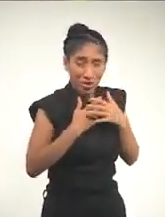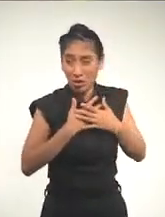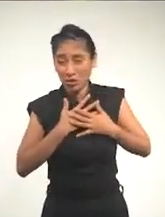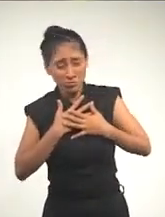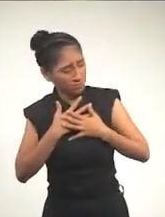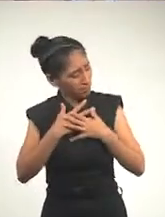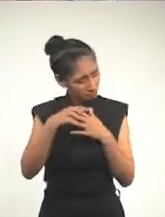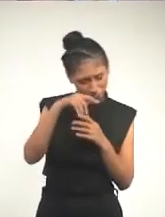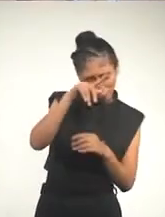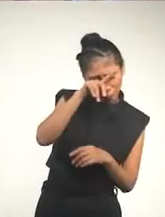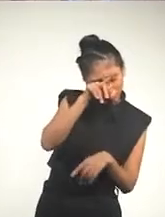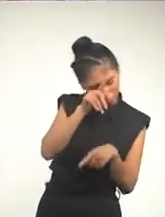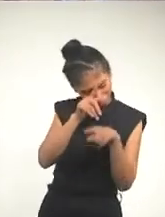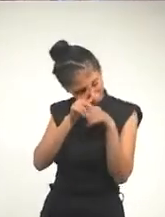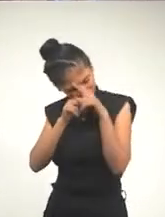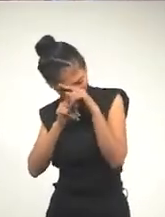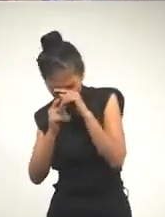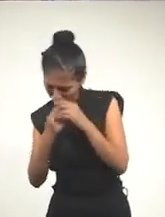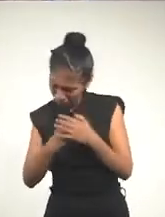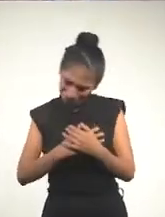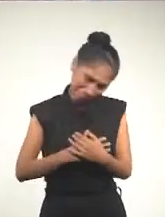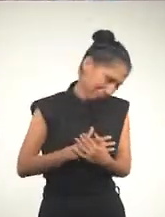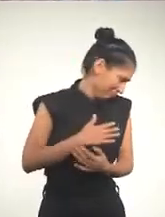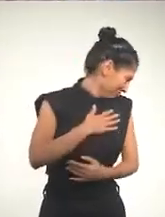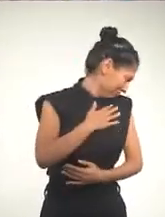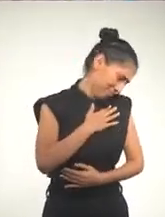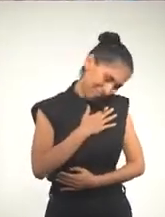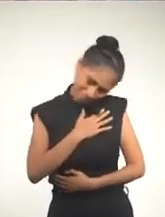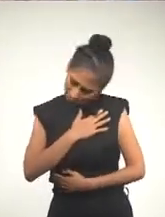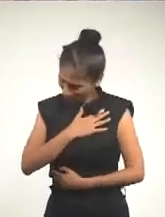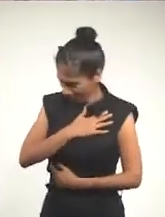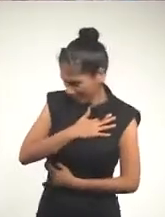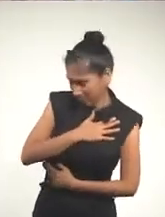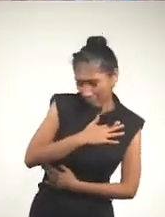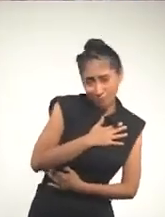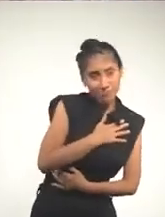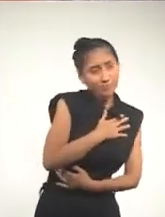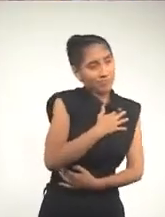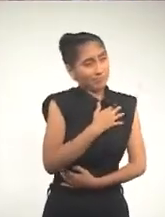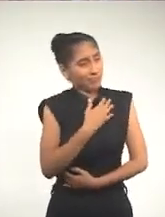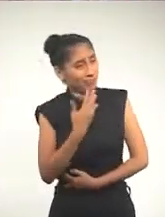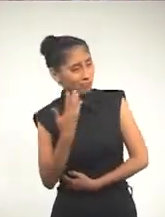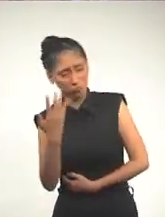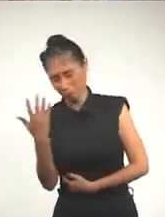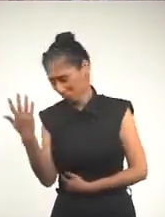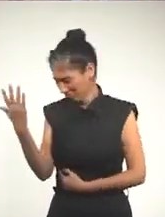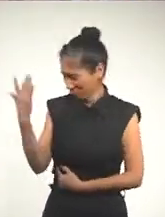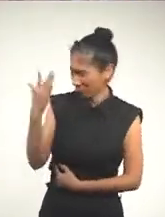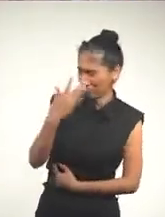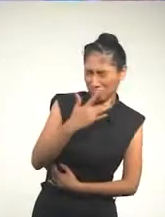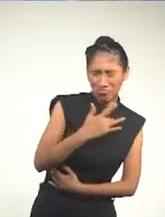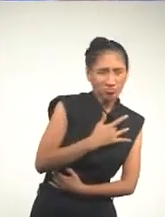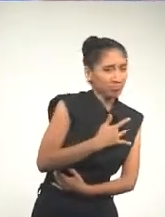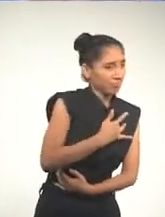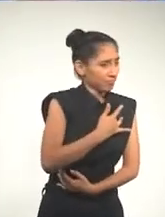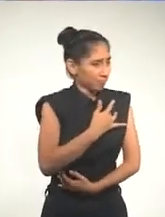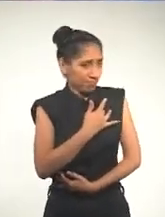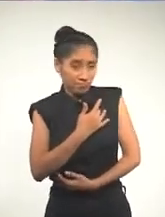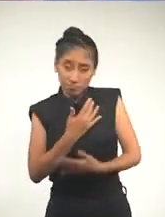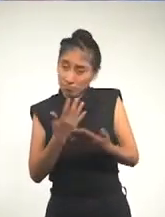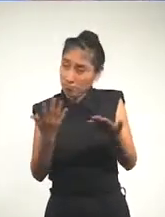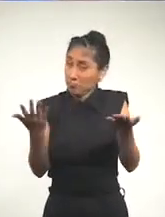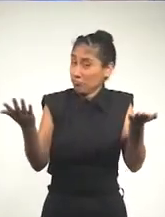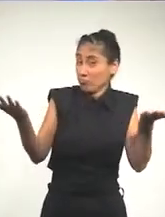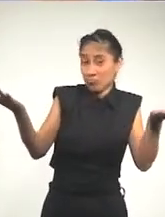me salen, solo quiero suspirar. ¿Qué es esa